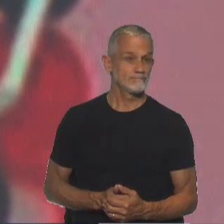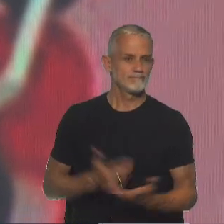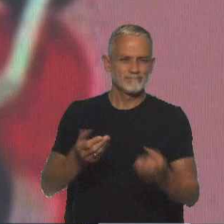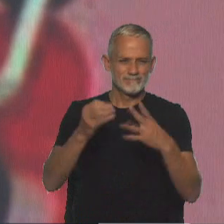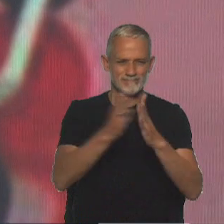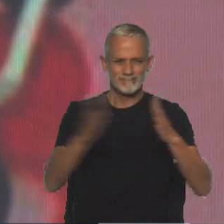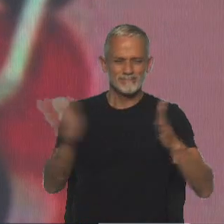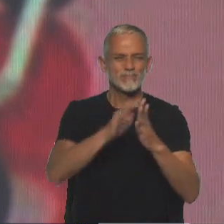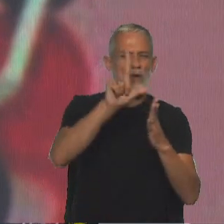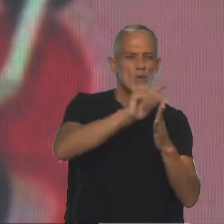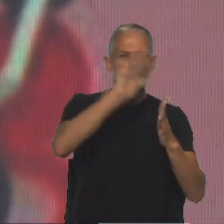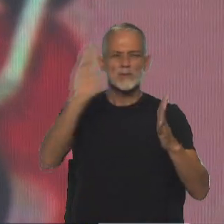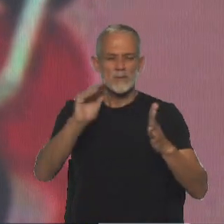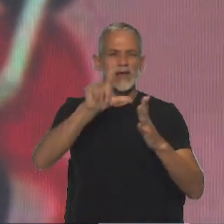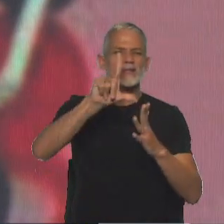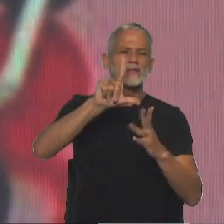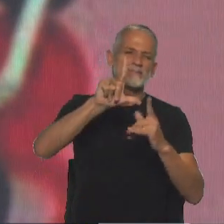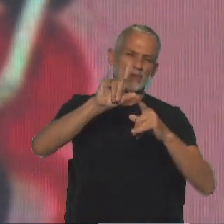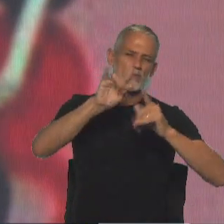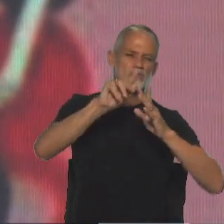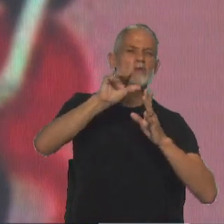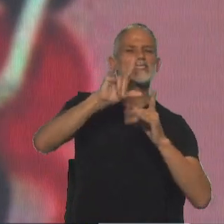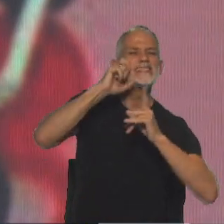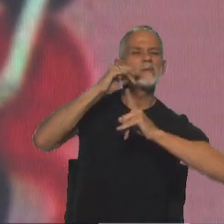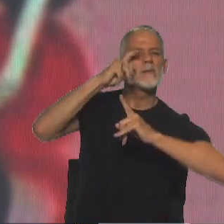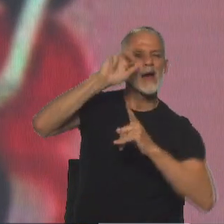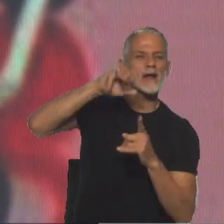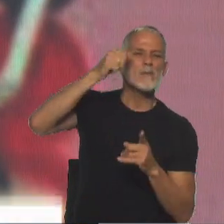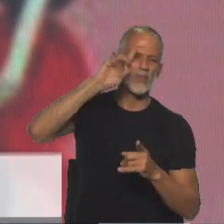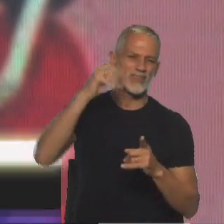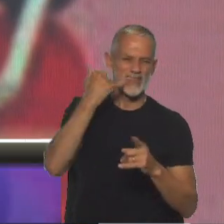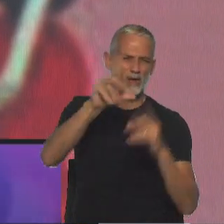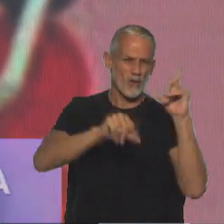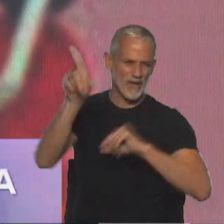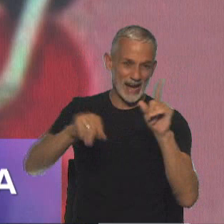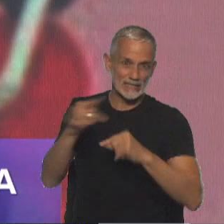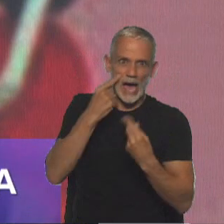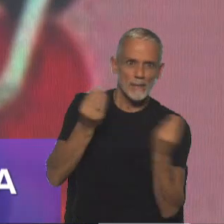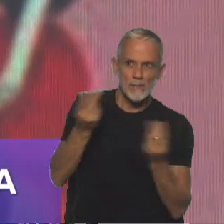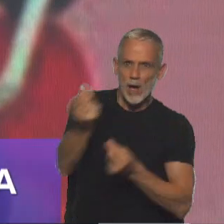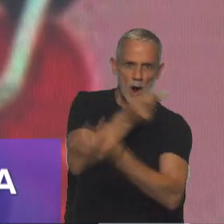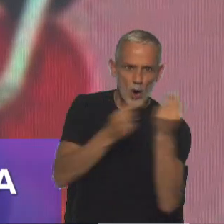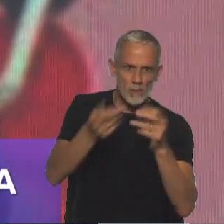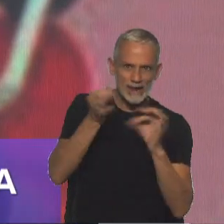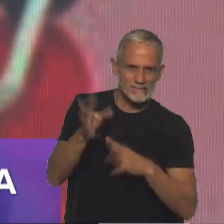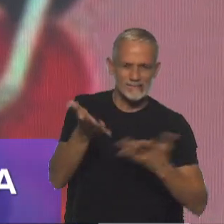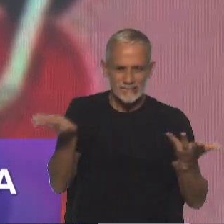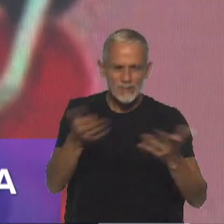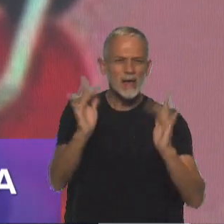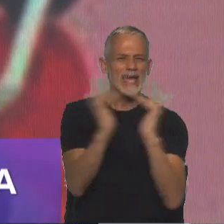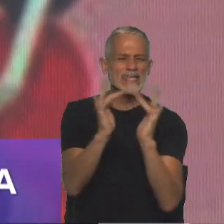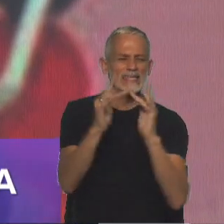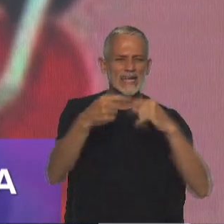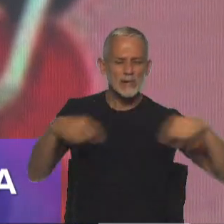Y arrancó el Cyber Monday y claro, todos estamos muy atentos, muy atentas a las ofertas que se ofrecen a través de